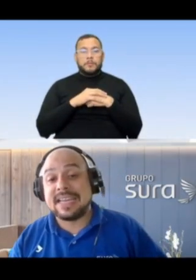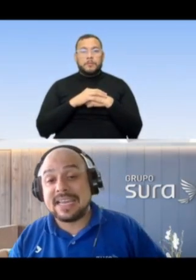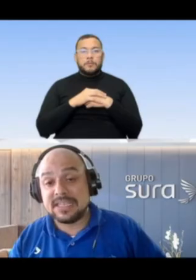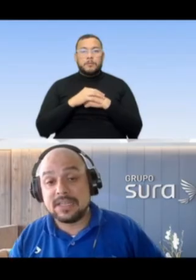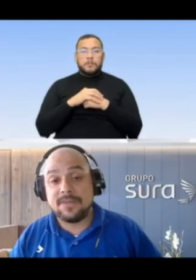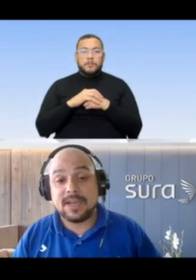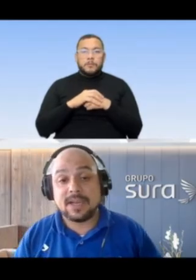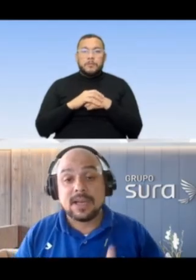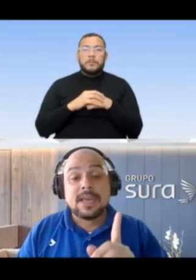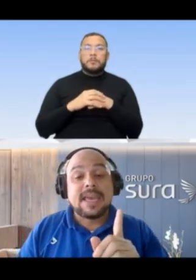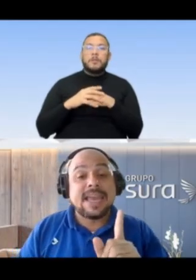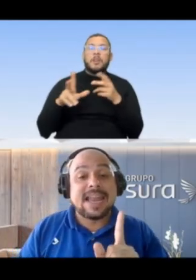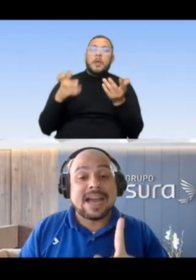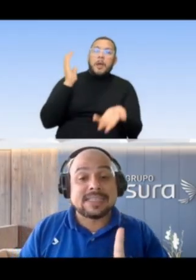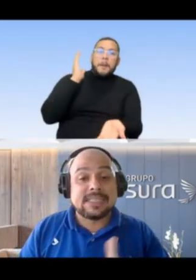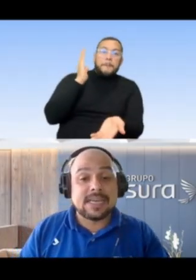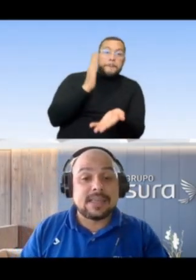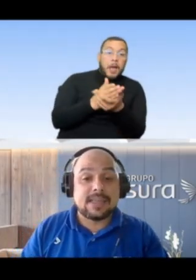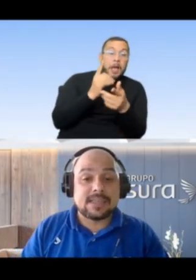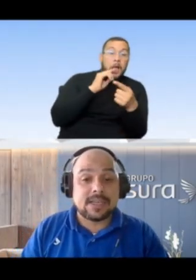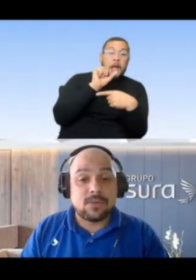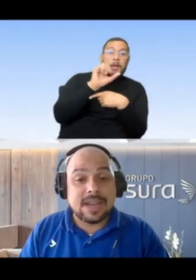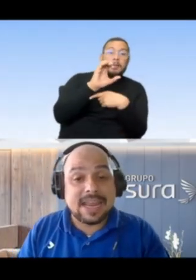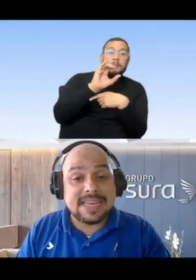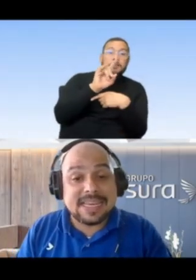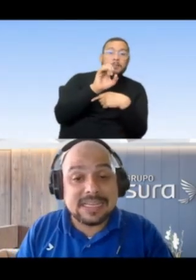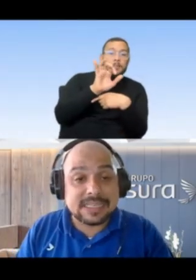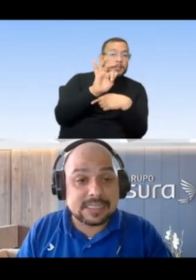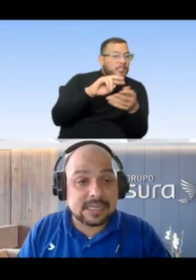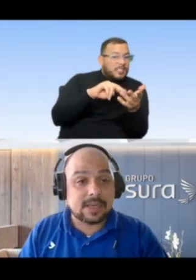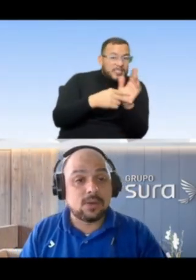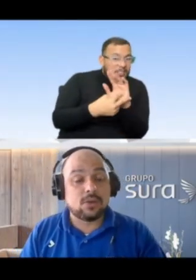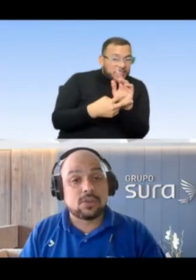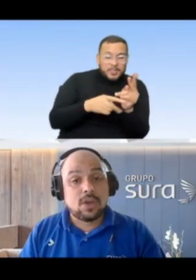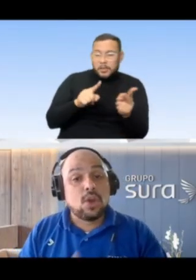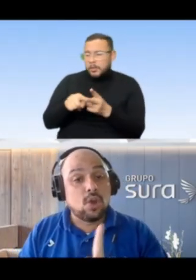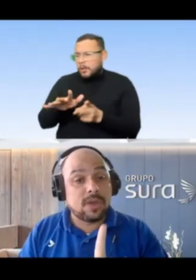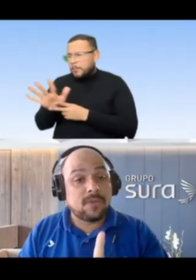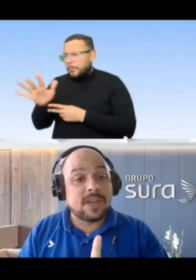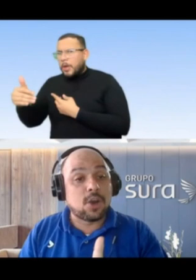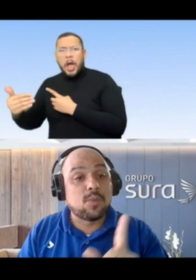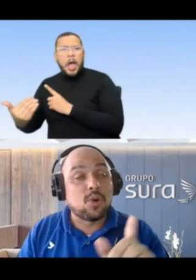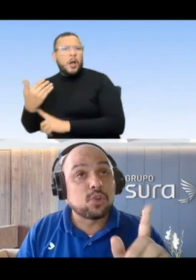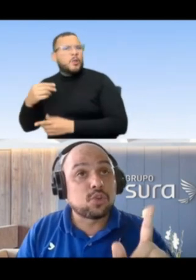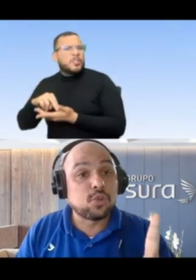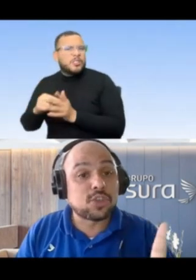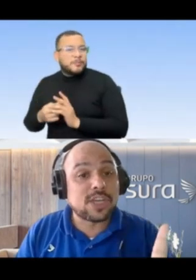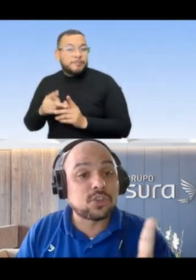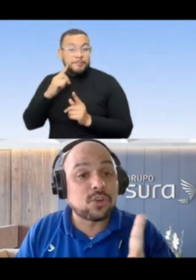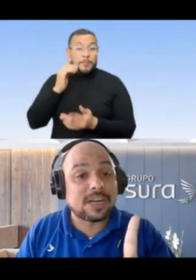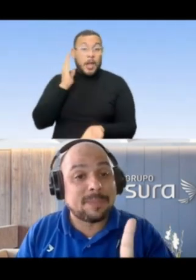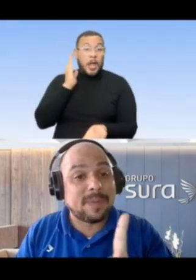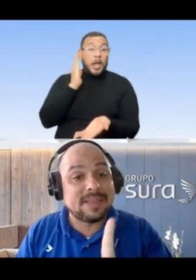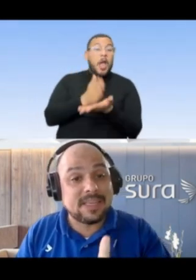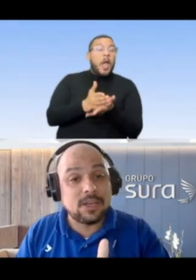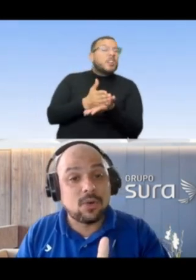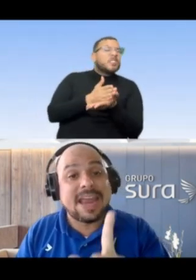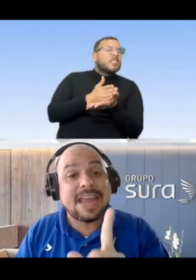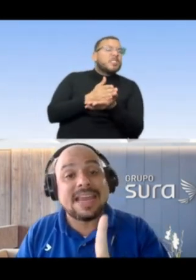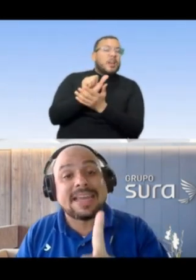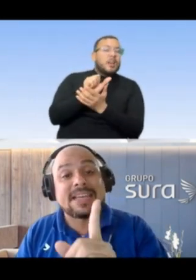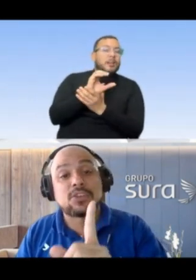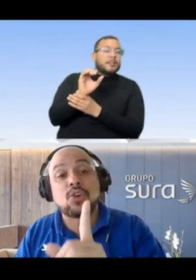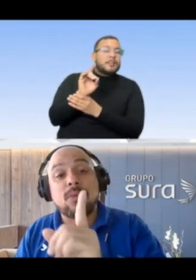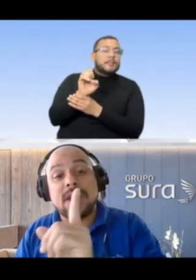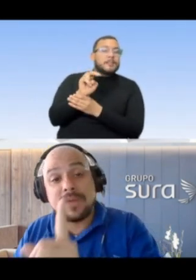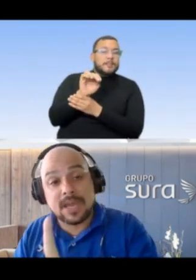incidente, ¿qué significa? El accidente, según la ley 1562, lo define como suceso